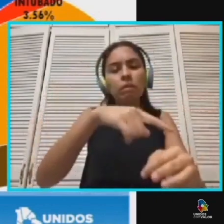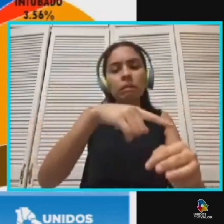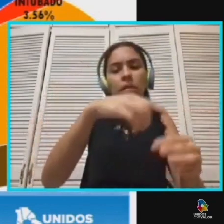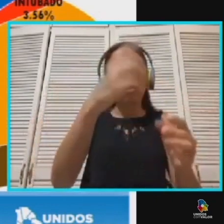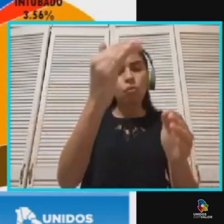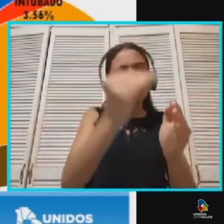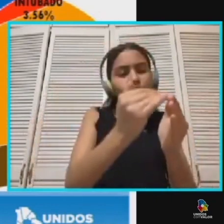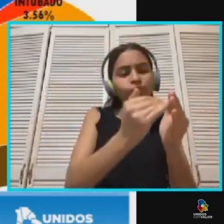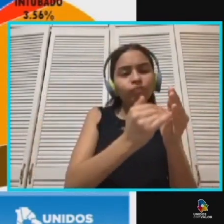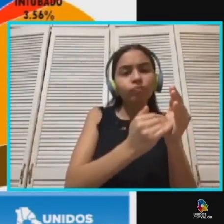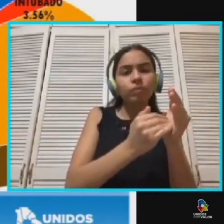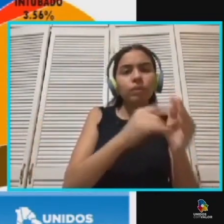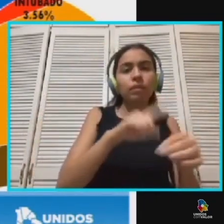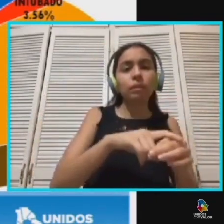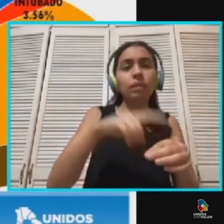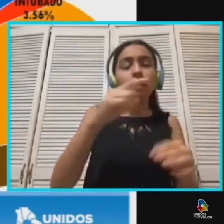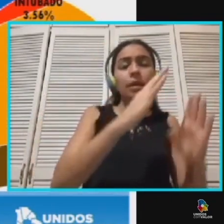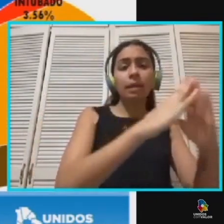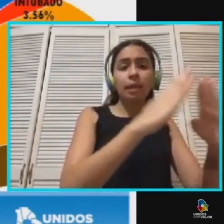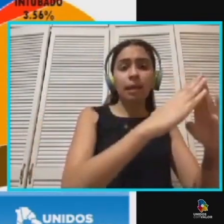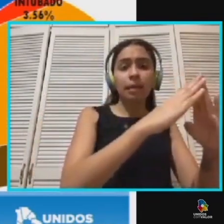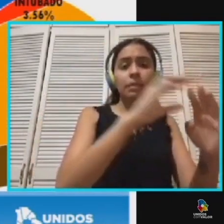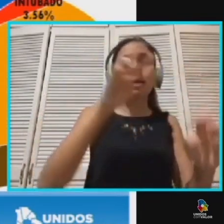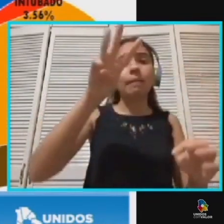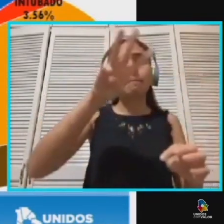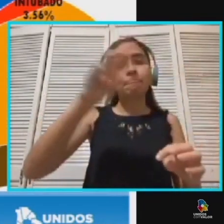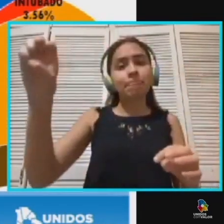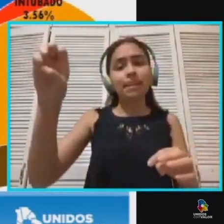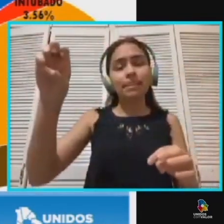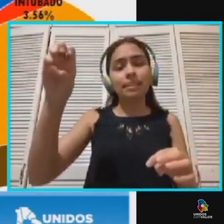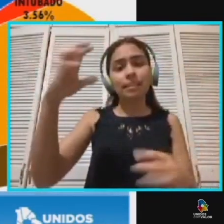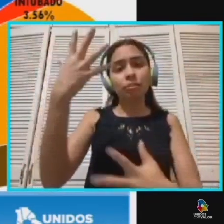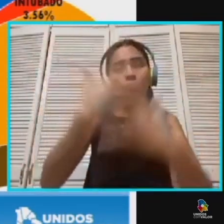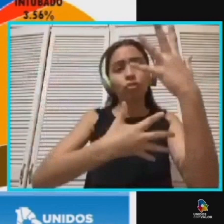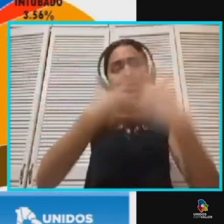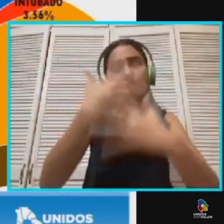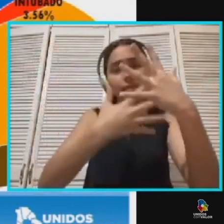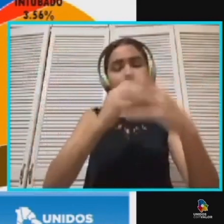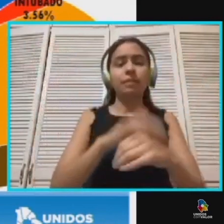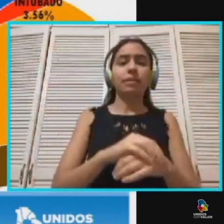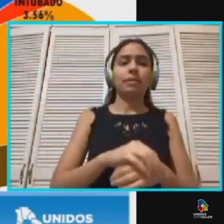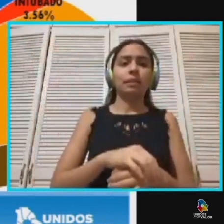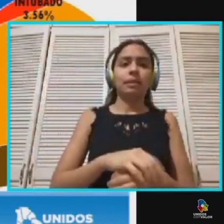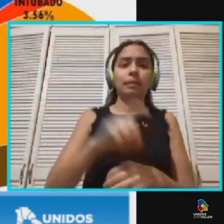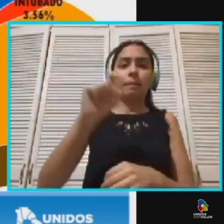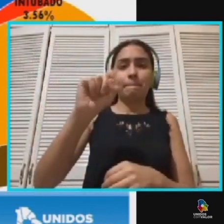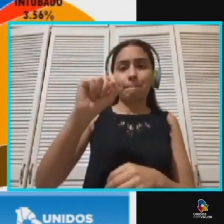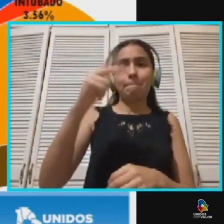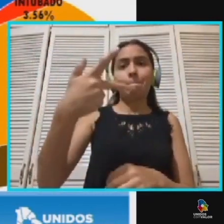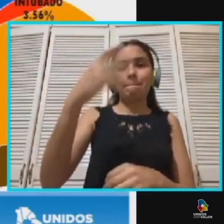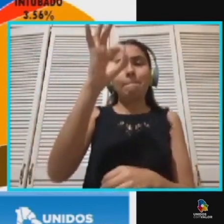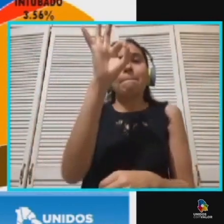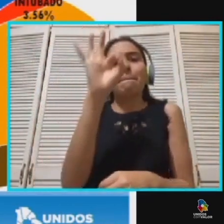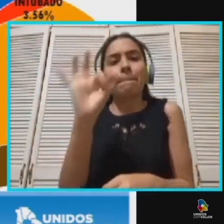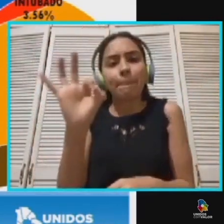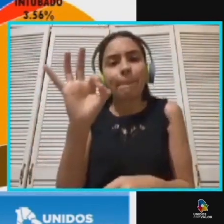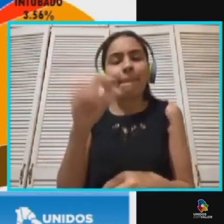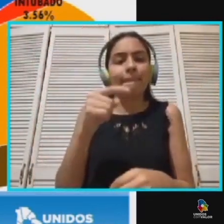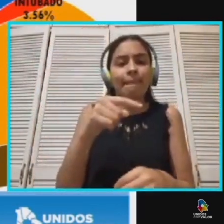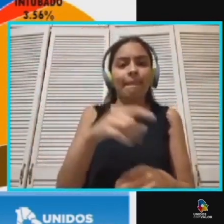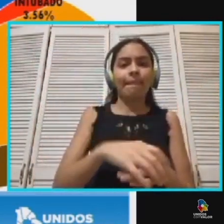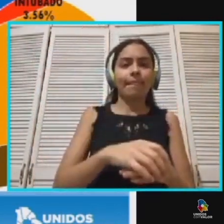son 315, con 28% representados en esta gráfica de PAI. El alta